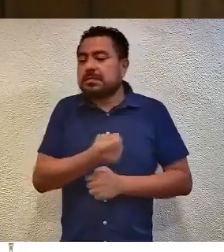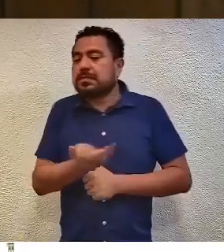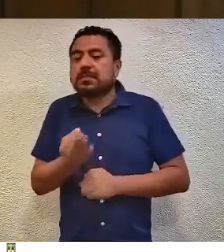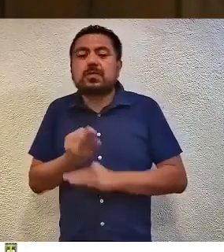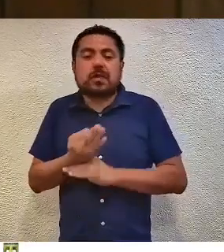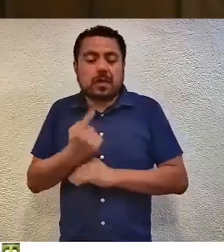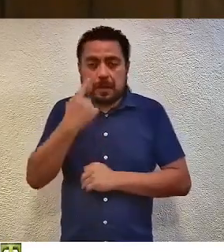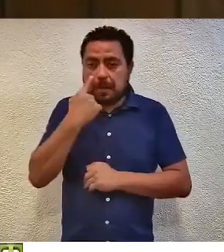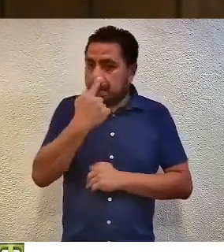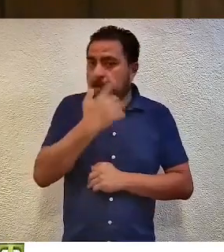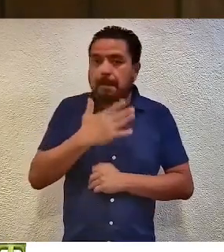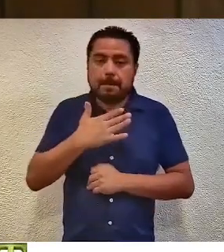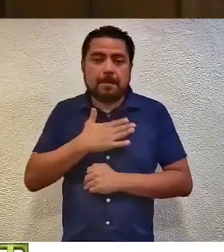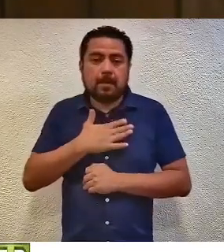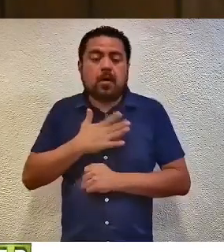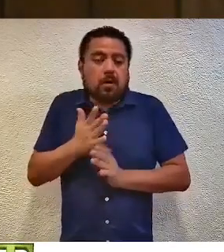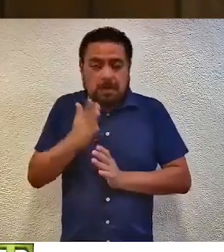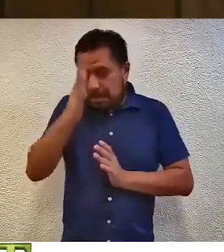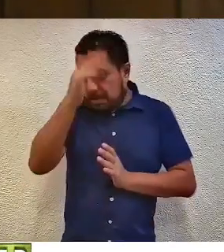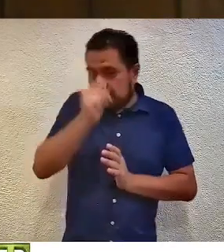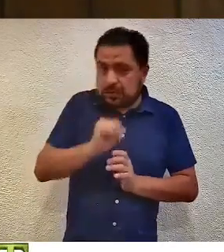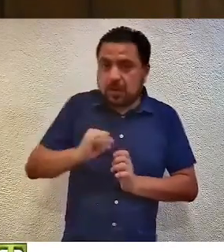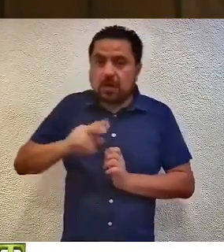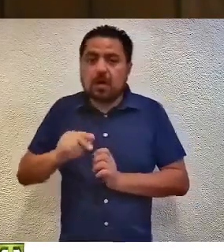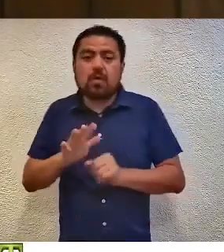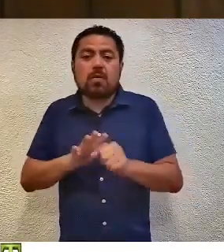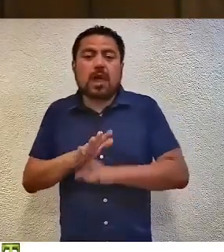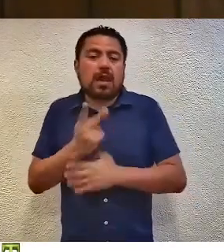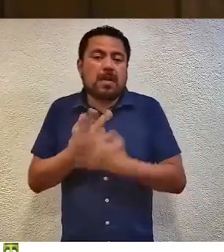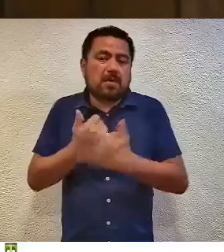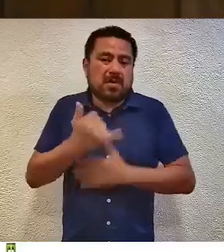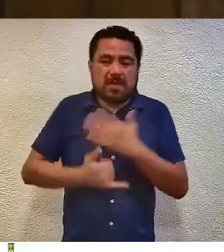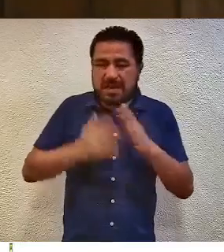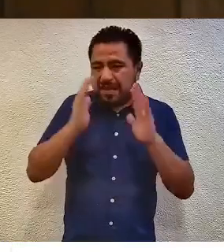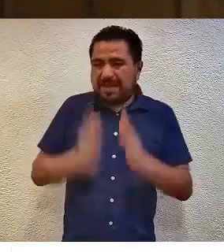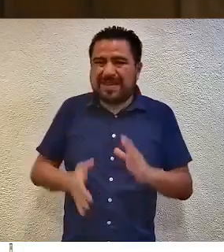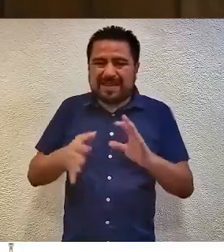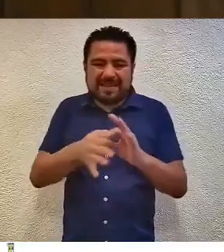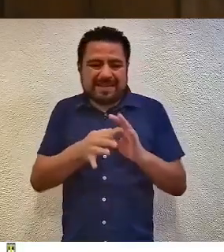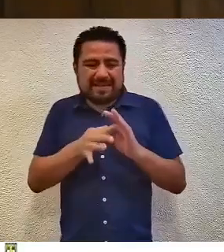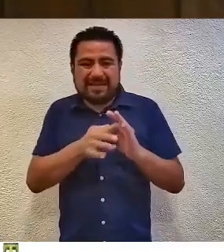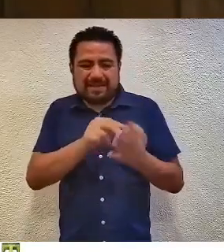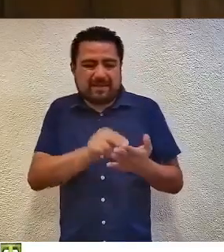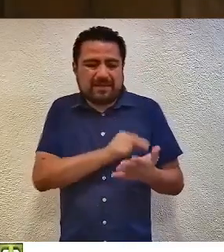está a nuestra consideración el proyecto de laudo convenio del que se ha dado cuenta.